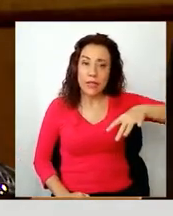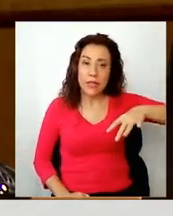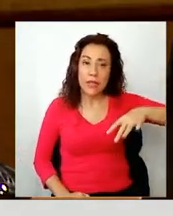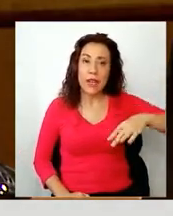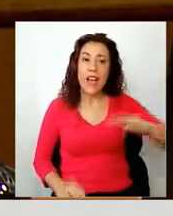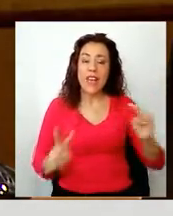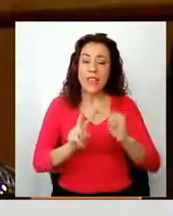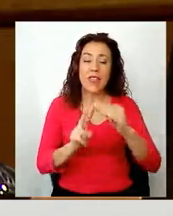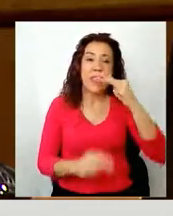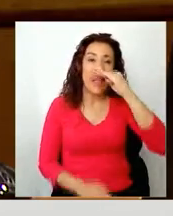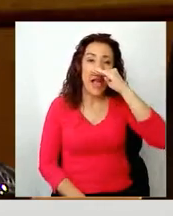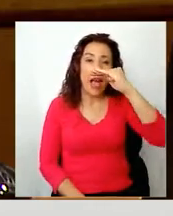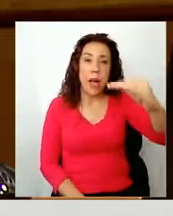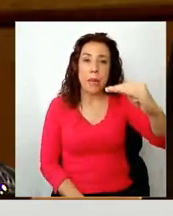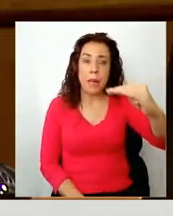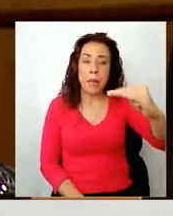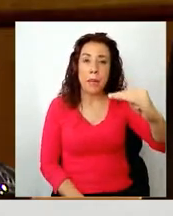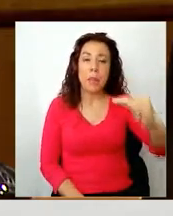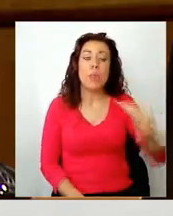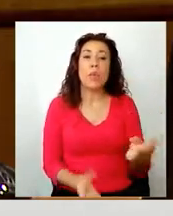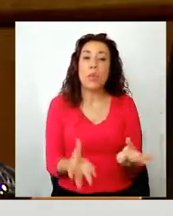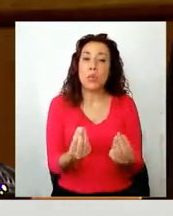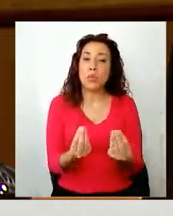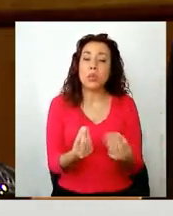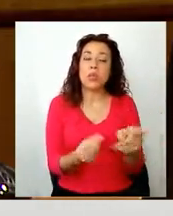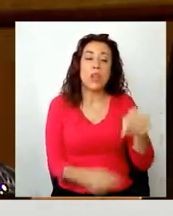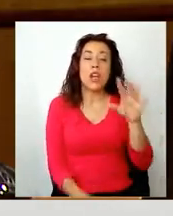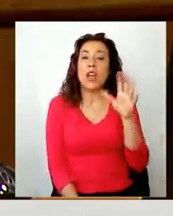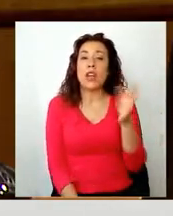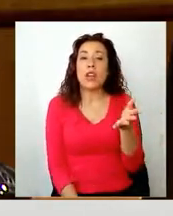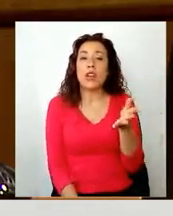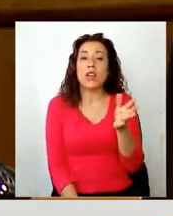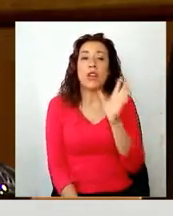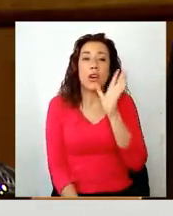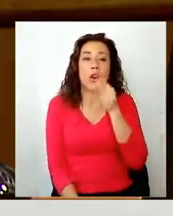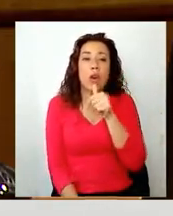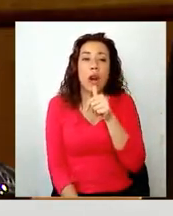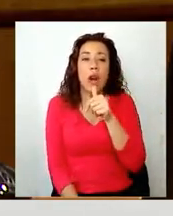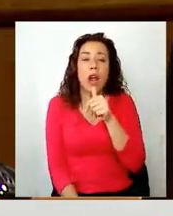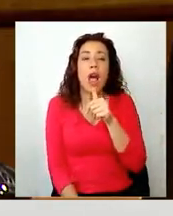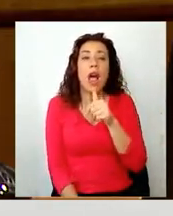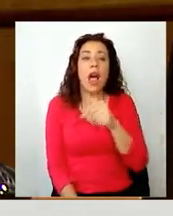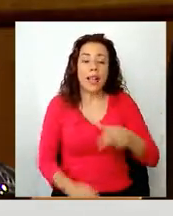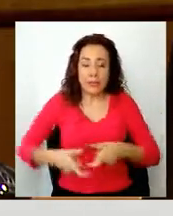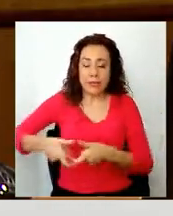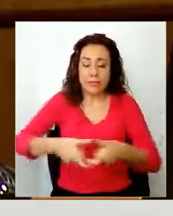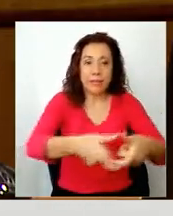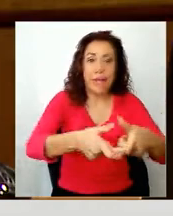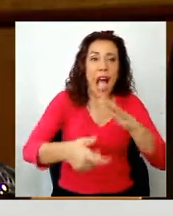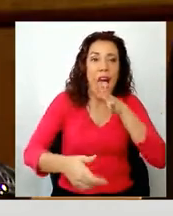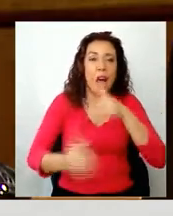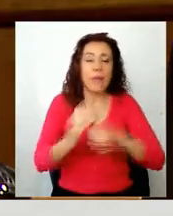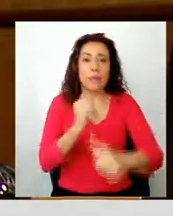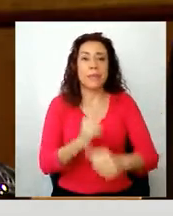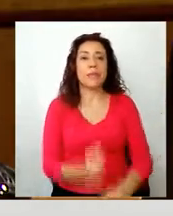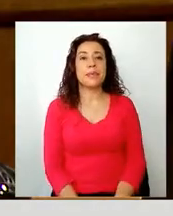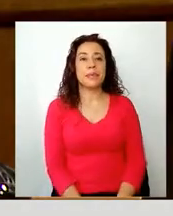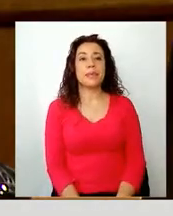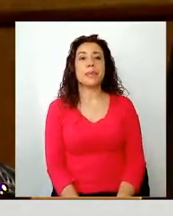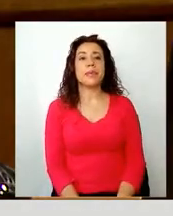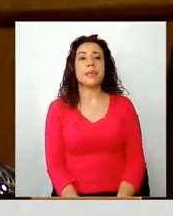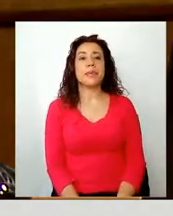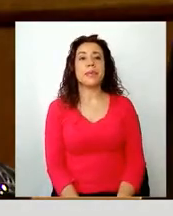y muchas de ellas ni siquiera cuentan con alcantarillado he dicho señor presidente Muchas